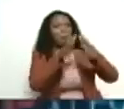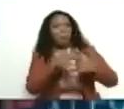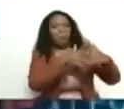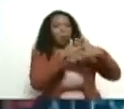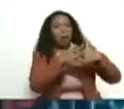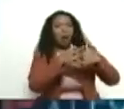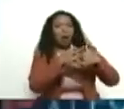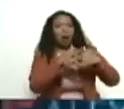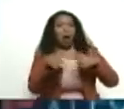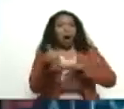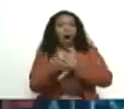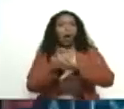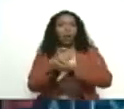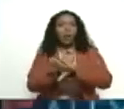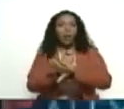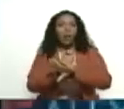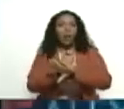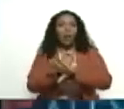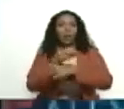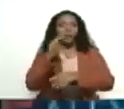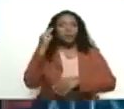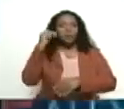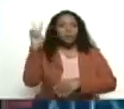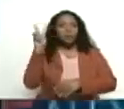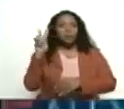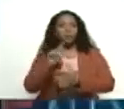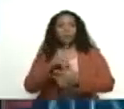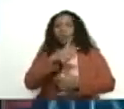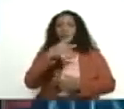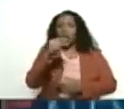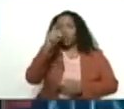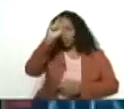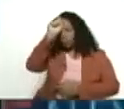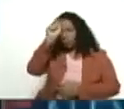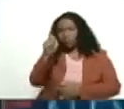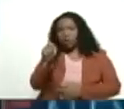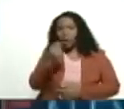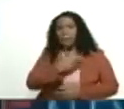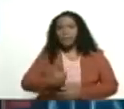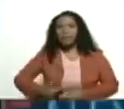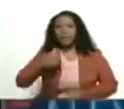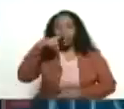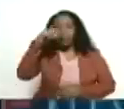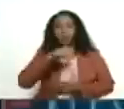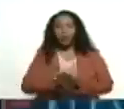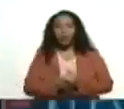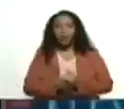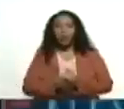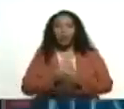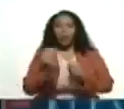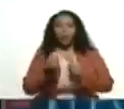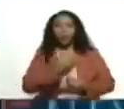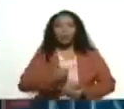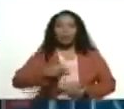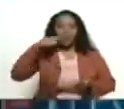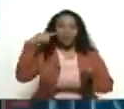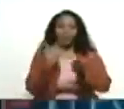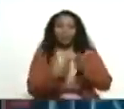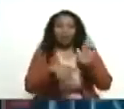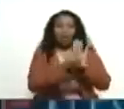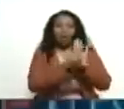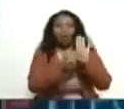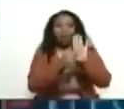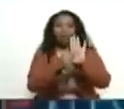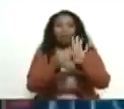de Estado de la República Bolivariana de Venezuela, no reconoce al presidente Maduro como su presidente legítimo. Estados